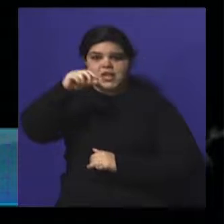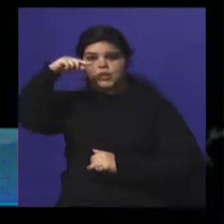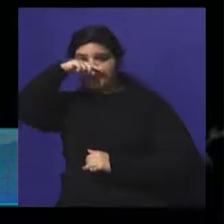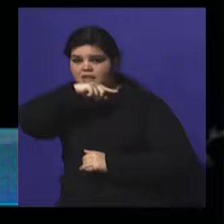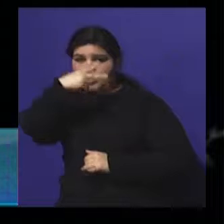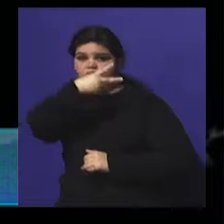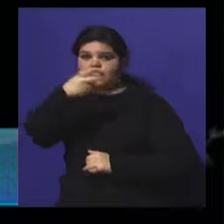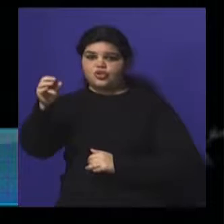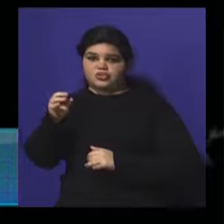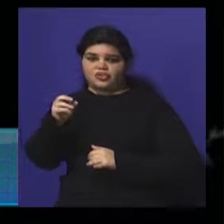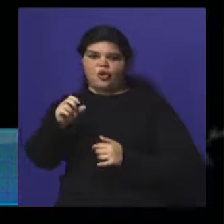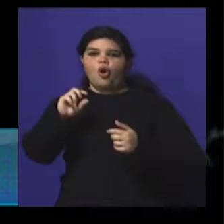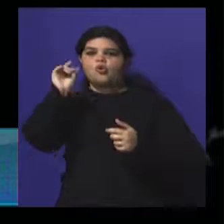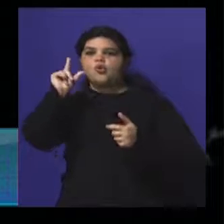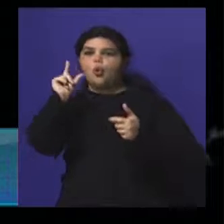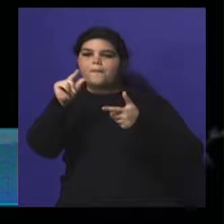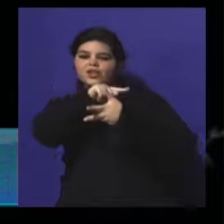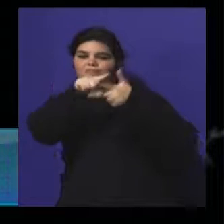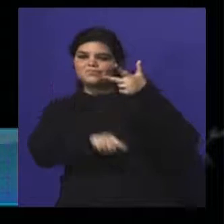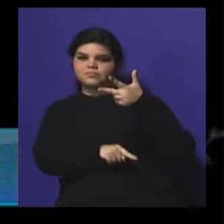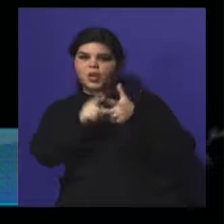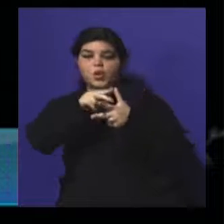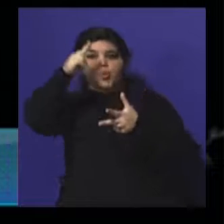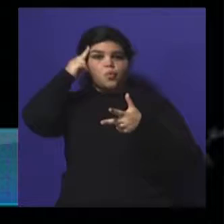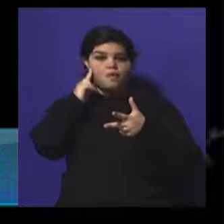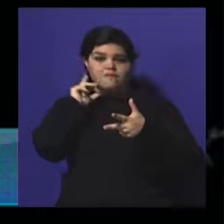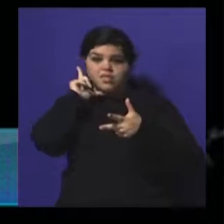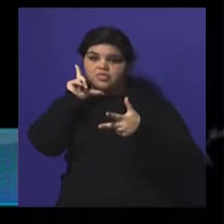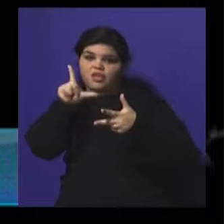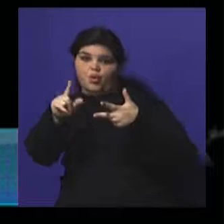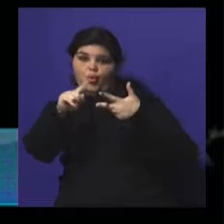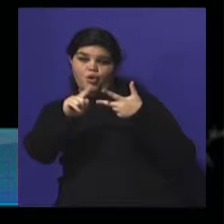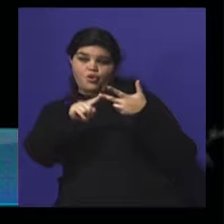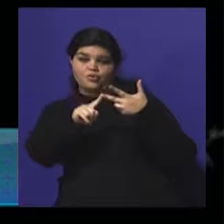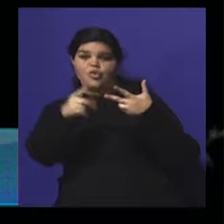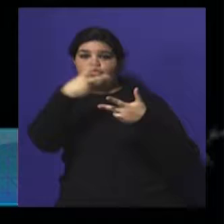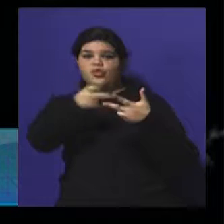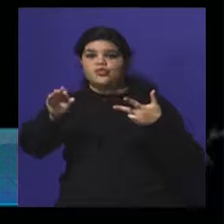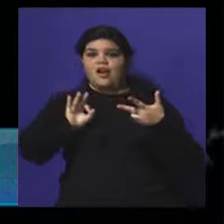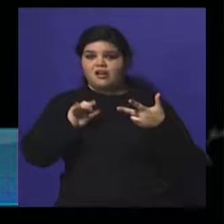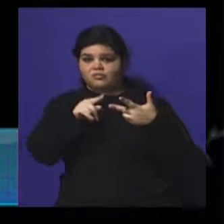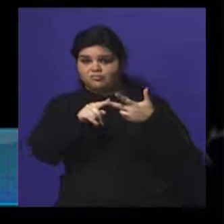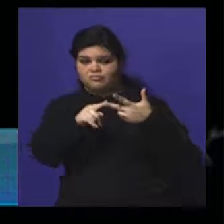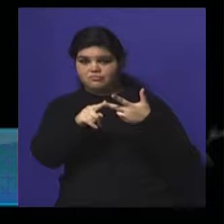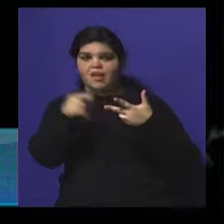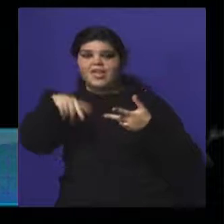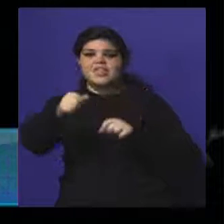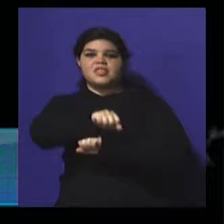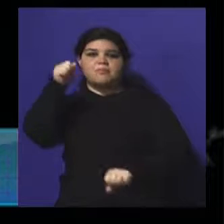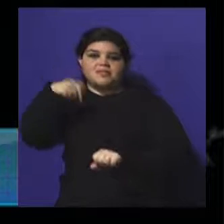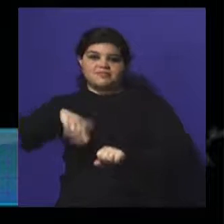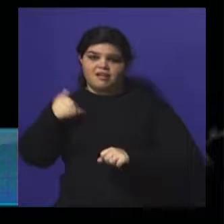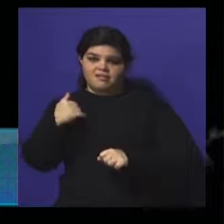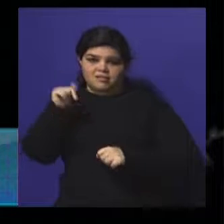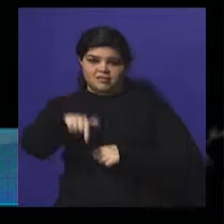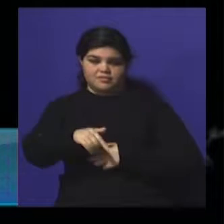0907-200. Son tres números, ¿no? Es el 9 de julio, 200 años de la independencia de la Argentina.